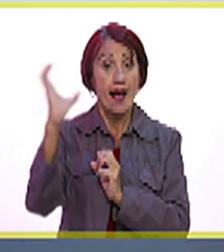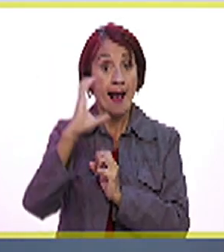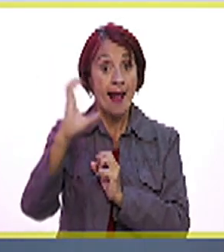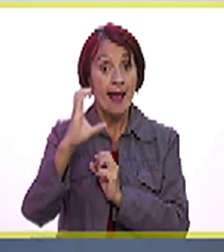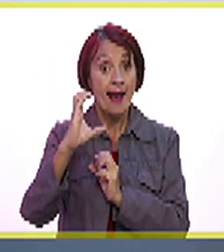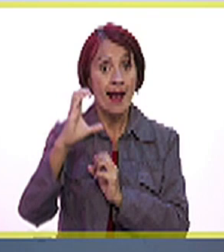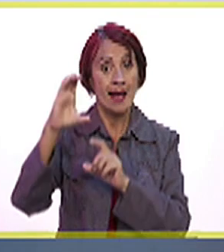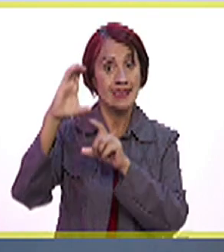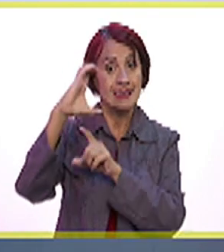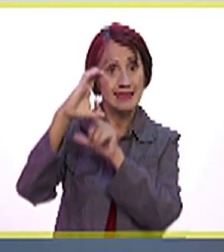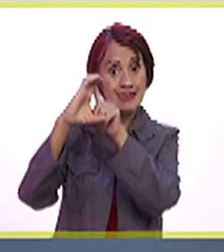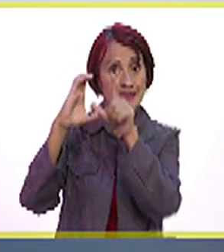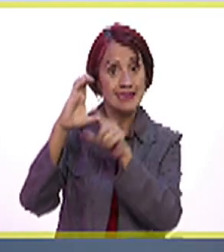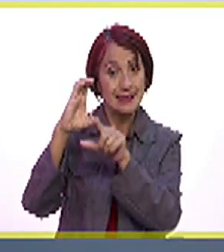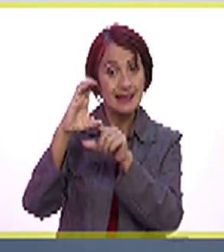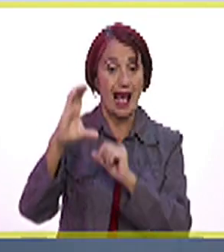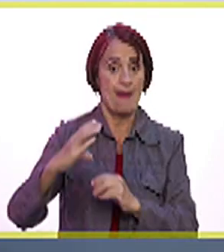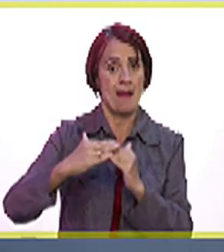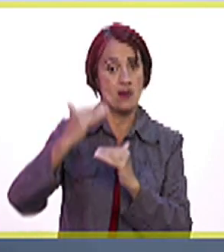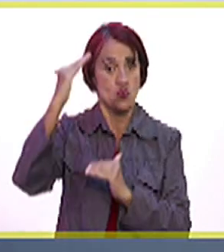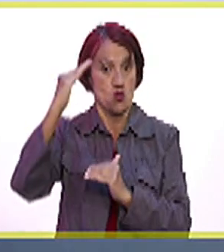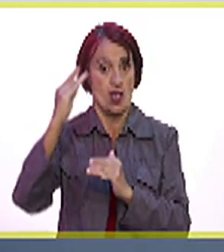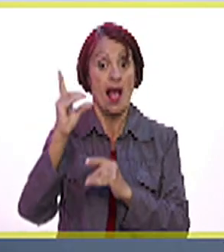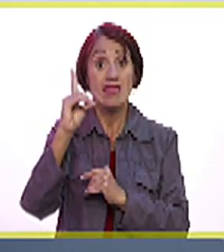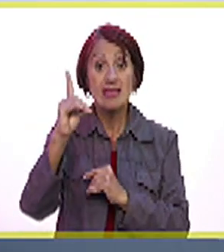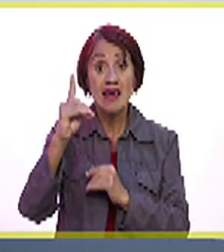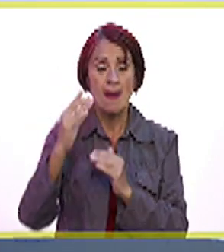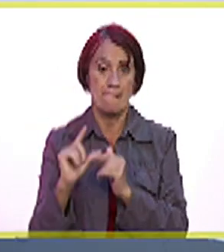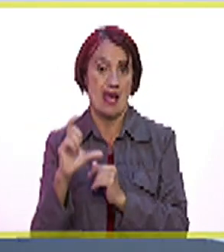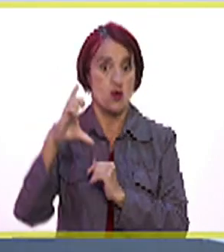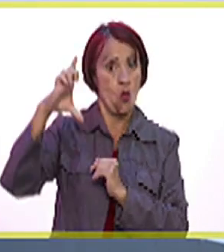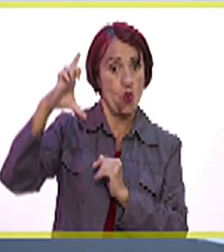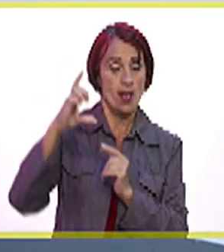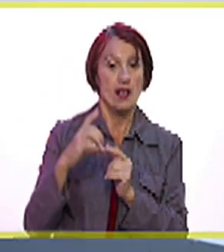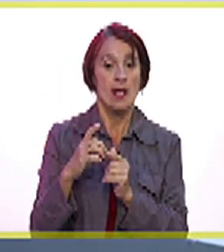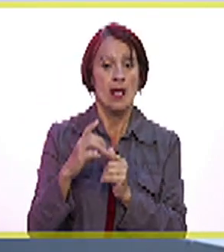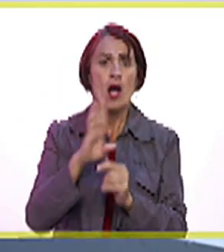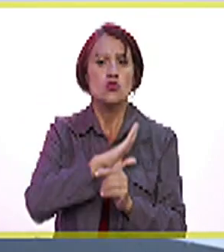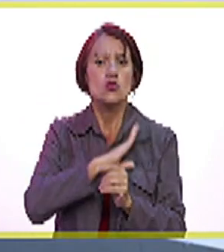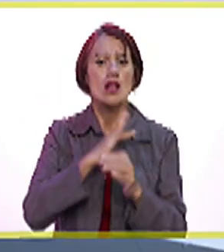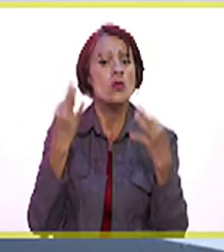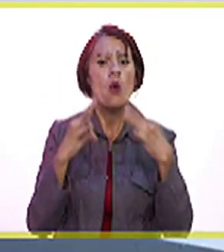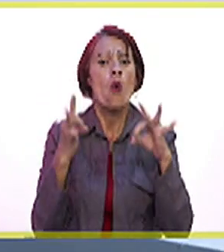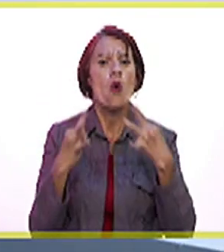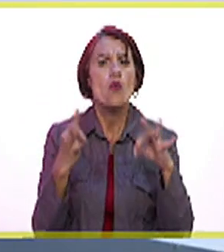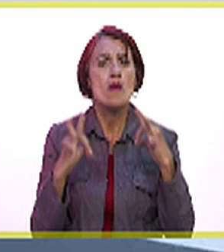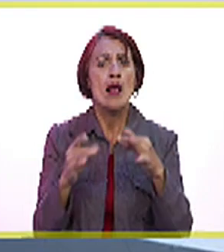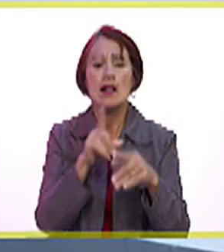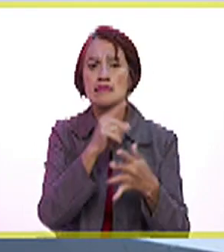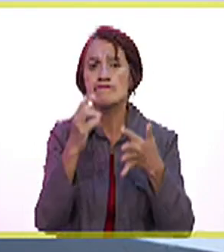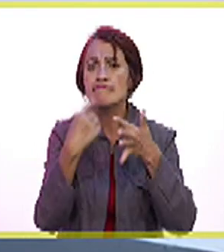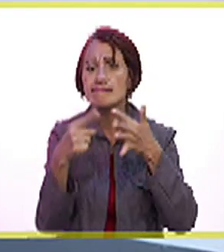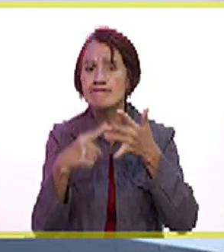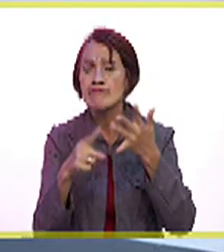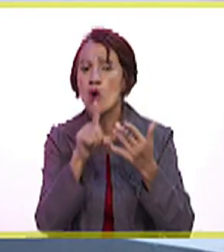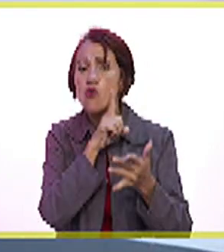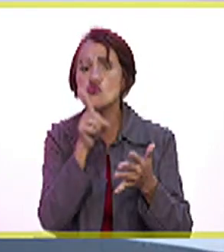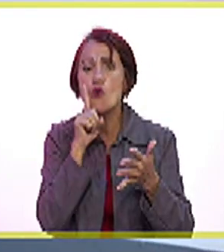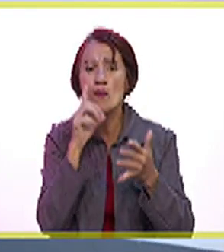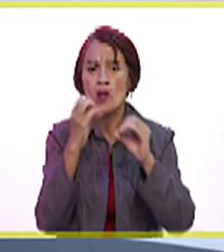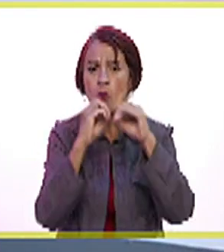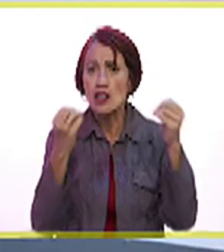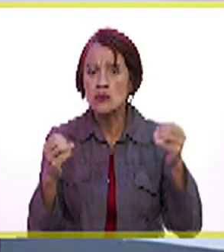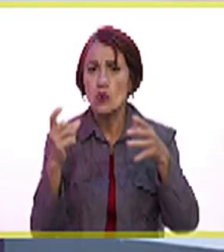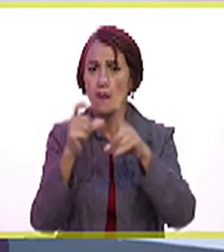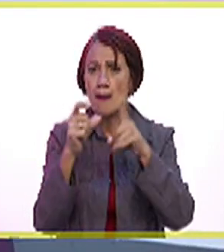y Venezuela, la letra V. Los sustantivos comunes son aquellos que designan todas las categorías o las cosas,